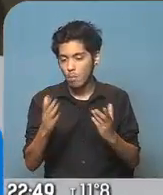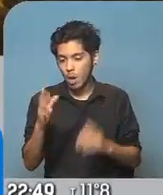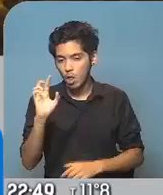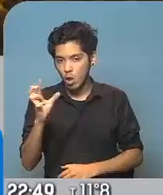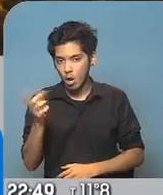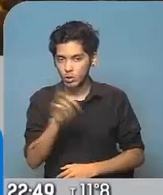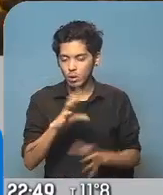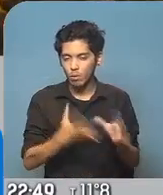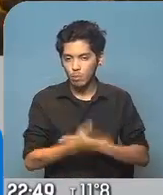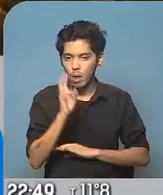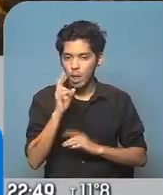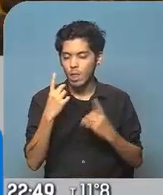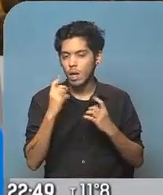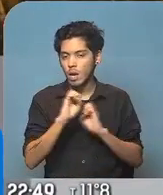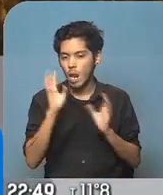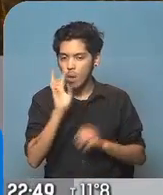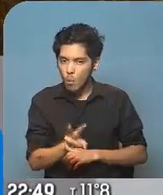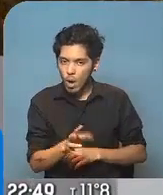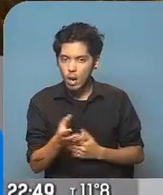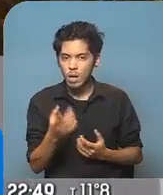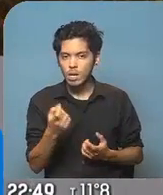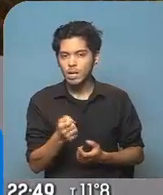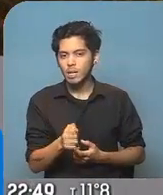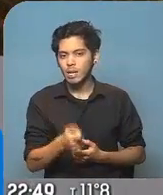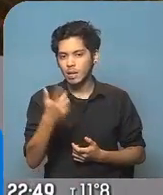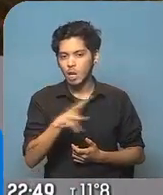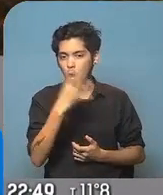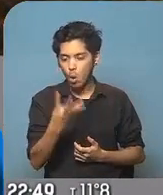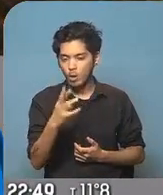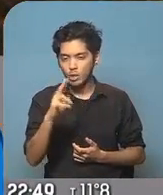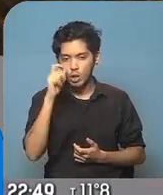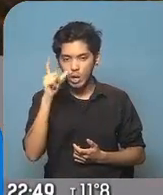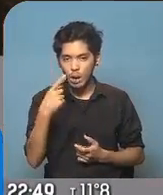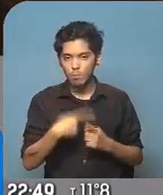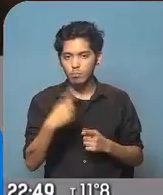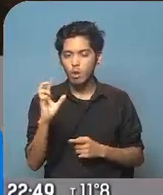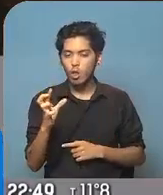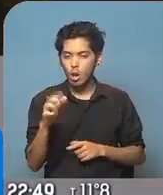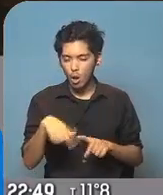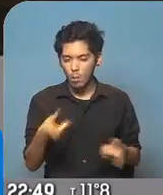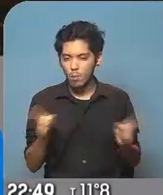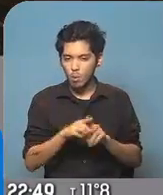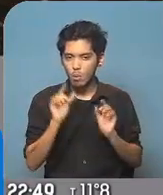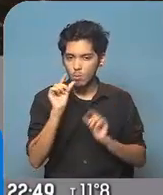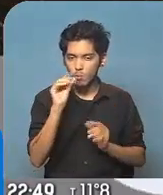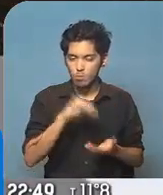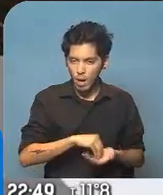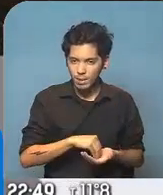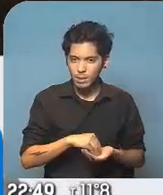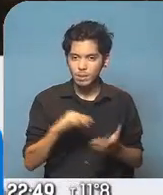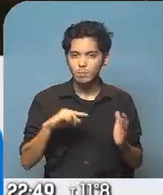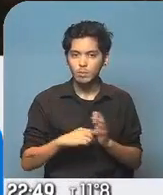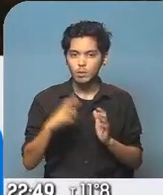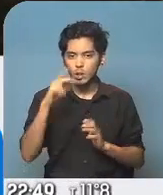forma de verlo. Llegó casi a los 4 reales por dólar. Hoy se recuperó un poquito, hoy viernes, pero el